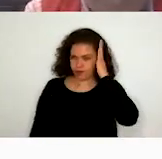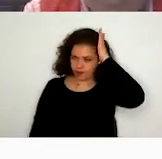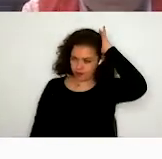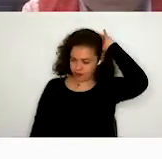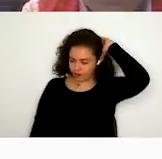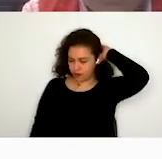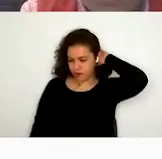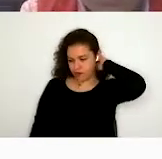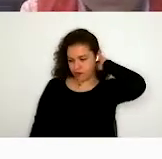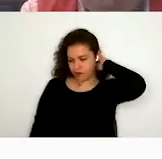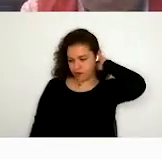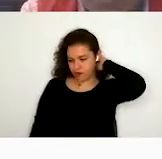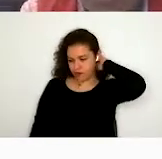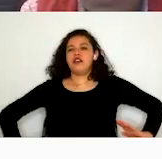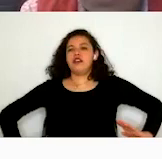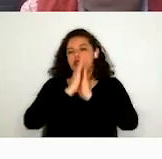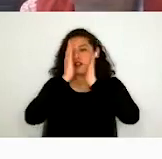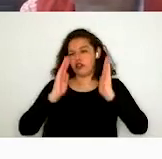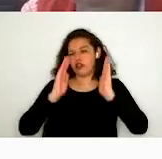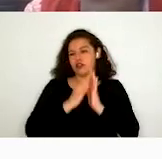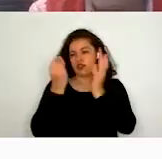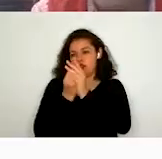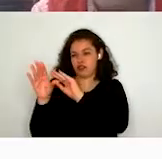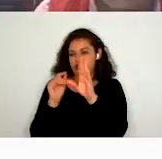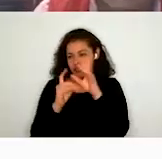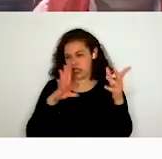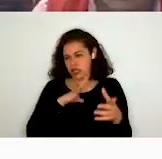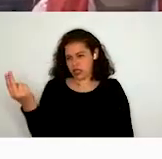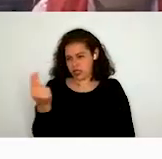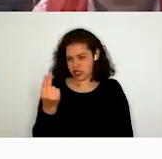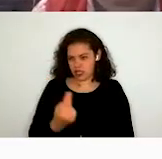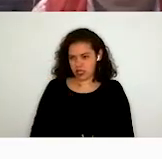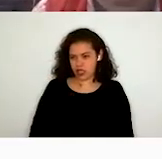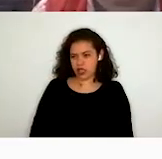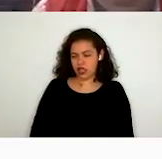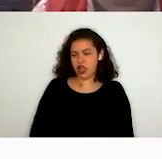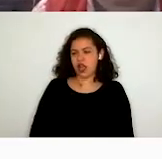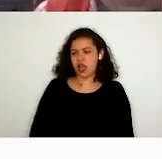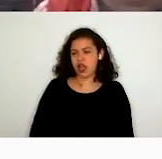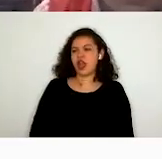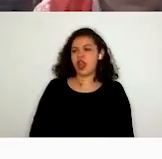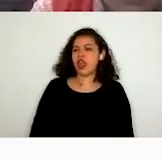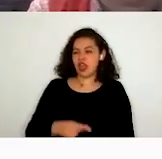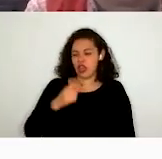Participar en la capacitación y simulacros que sean necesarios y o programados.